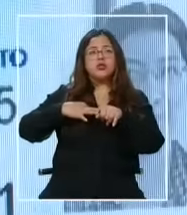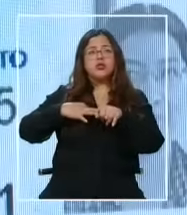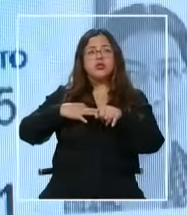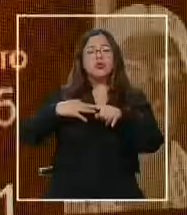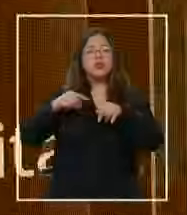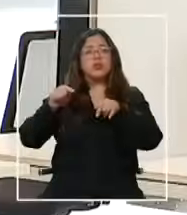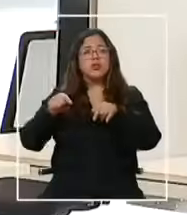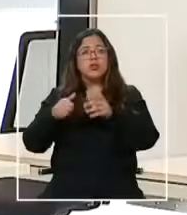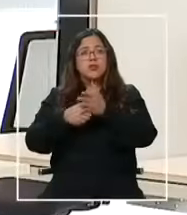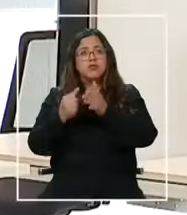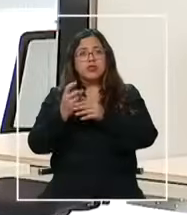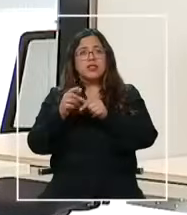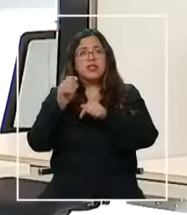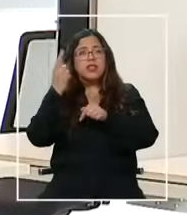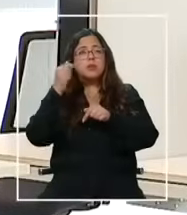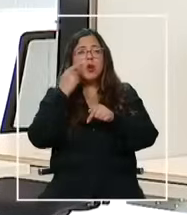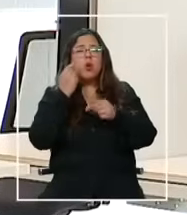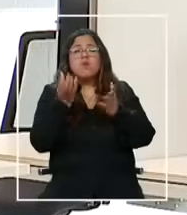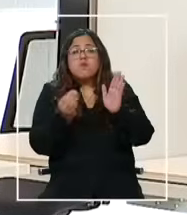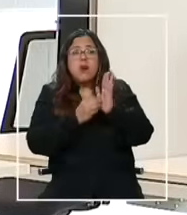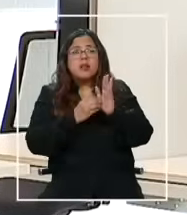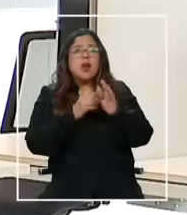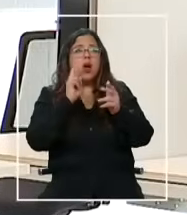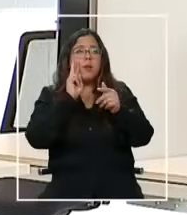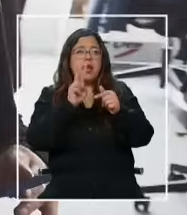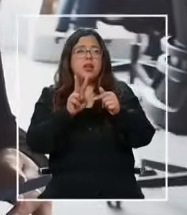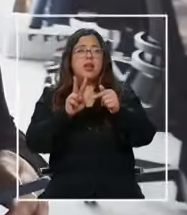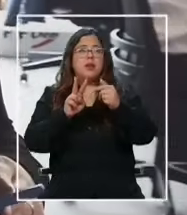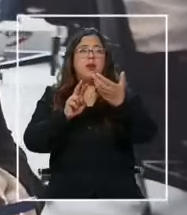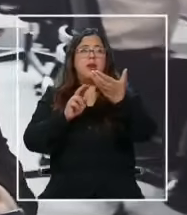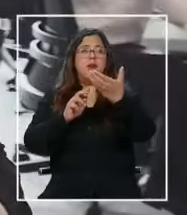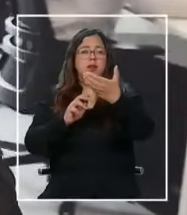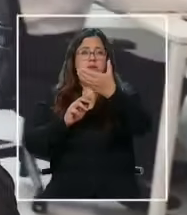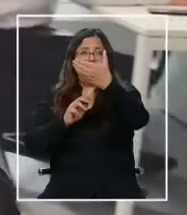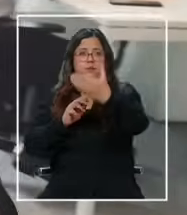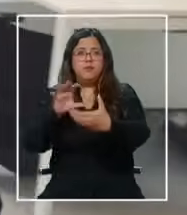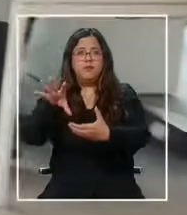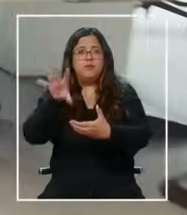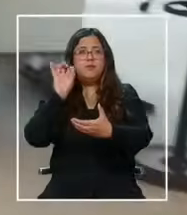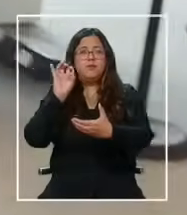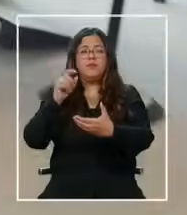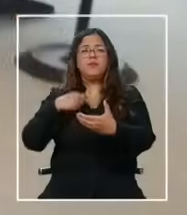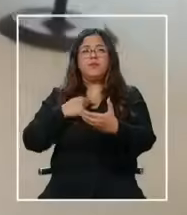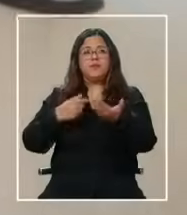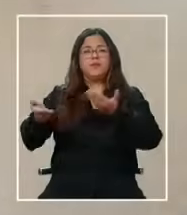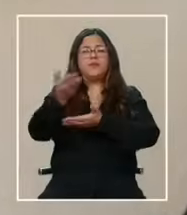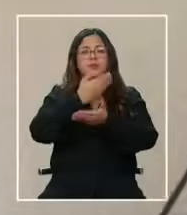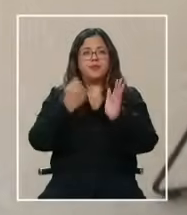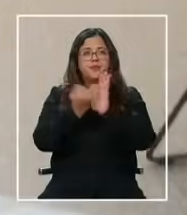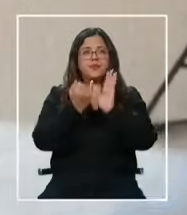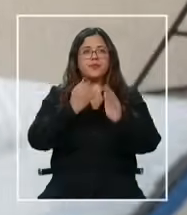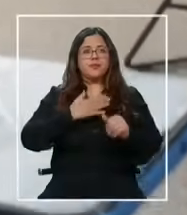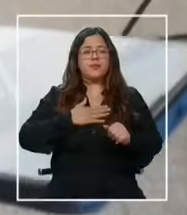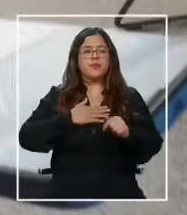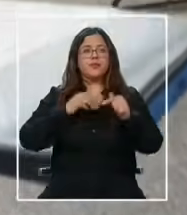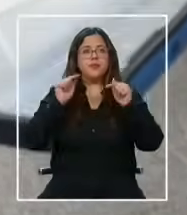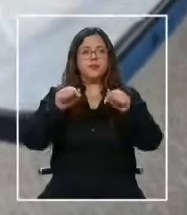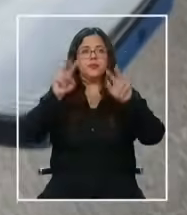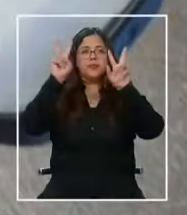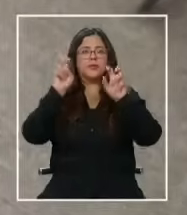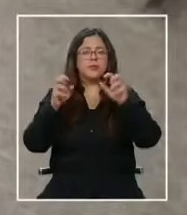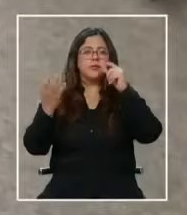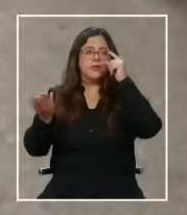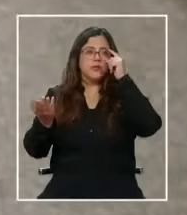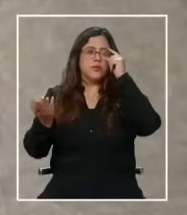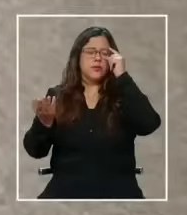más vamos a presionar escanear el documento digital y yo voy a compartir mi identidad Entonces en este